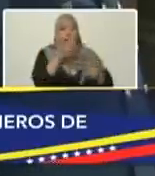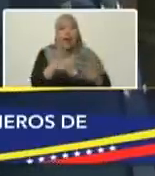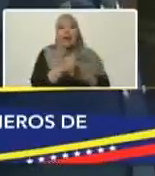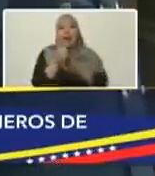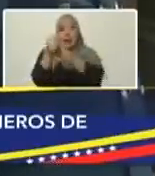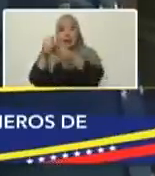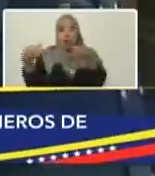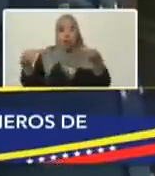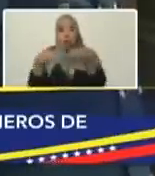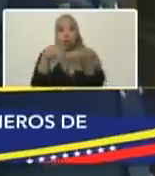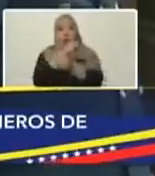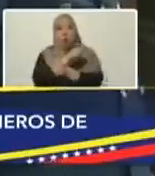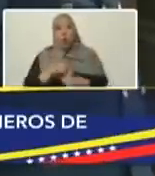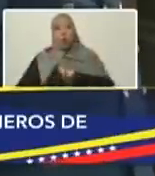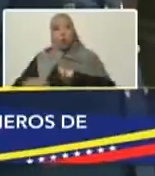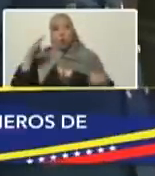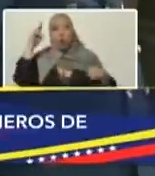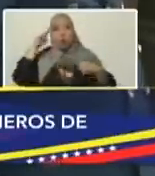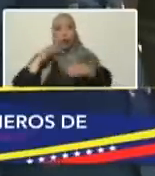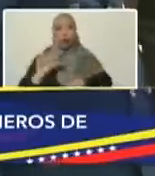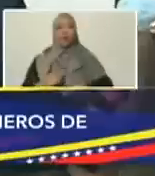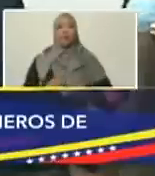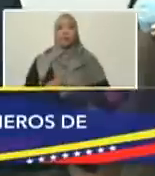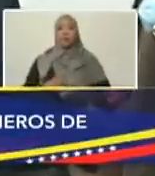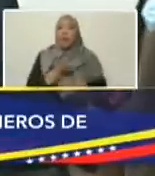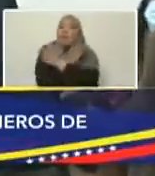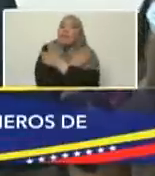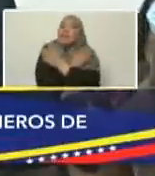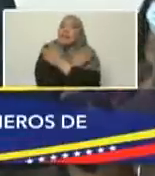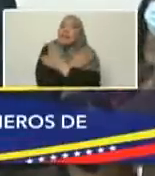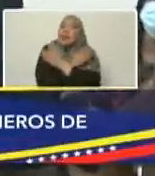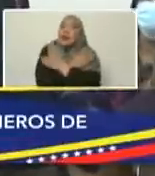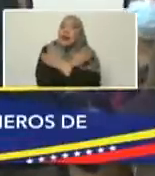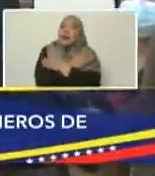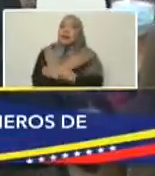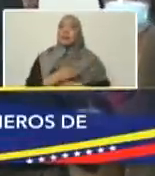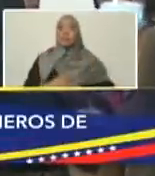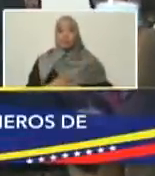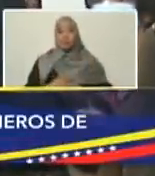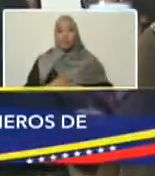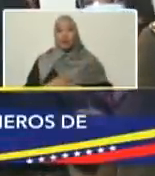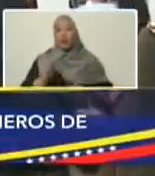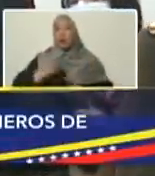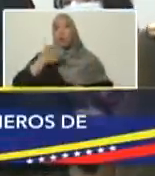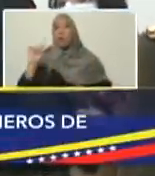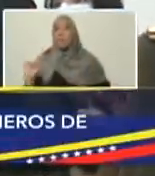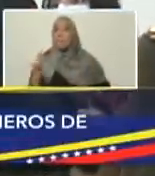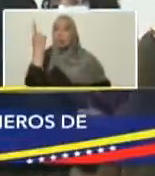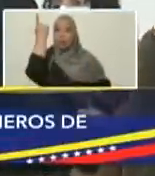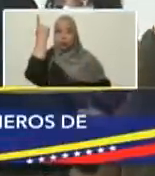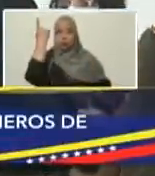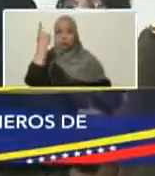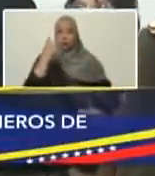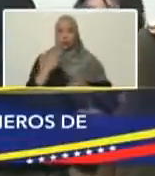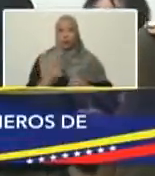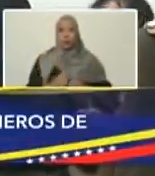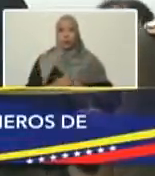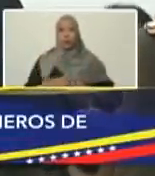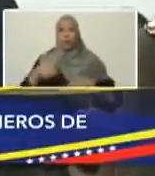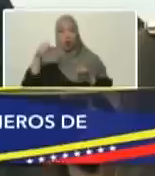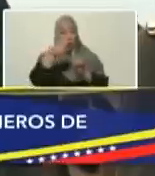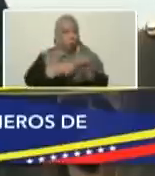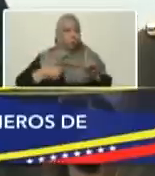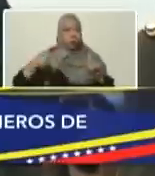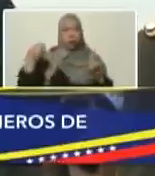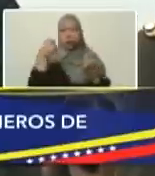Fuerza Armada Nacional Bolivariana. Los felicito por ir adelante de primeros en la batalla como